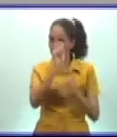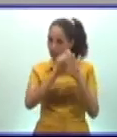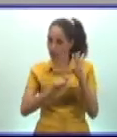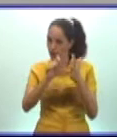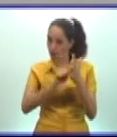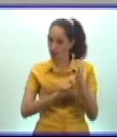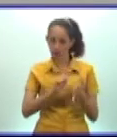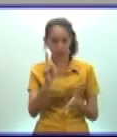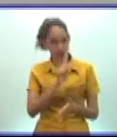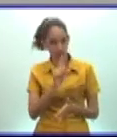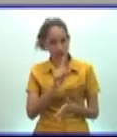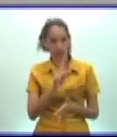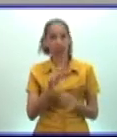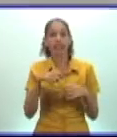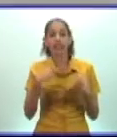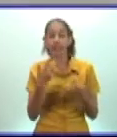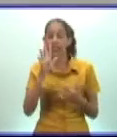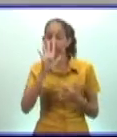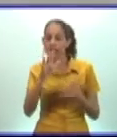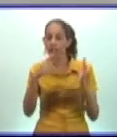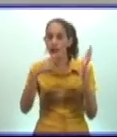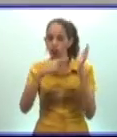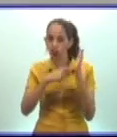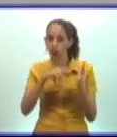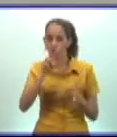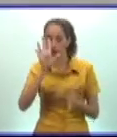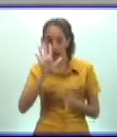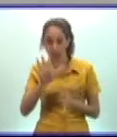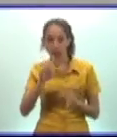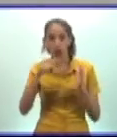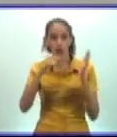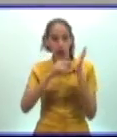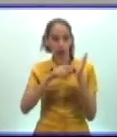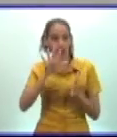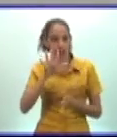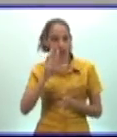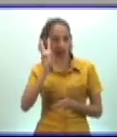5 al cubo es igual a 125.